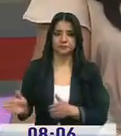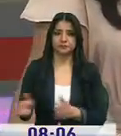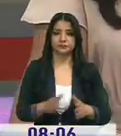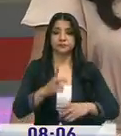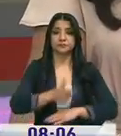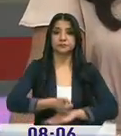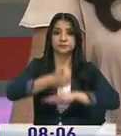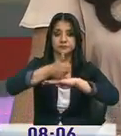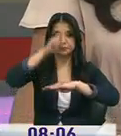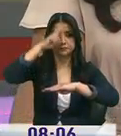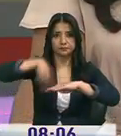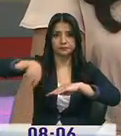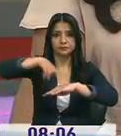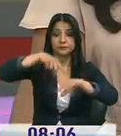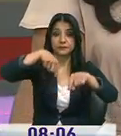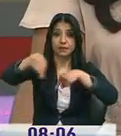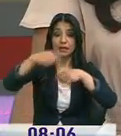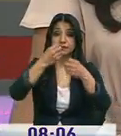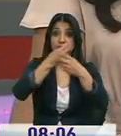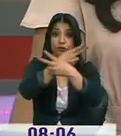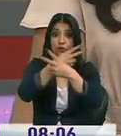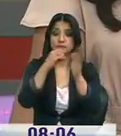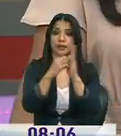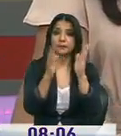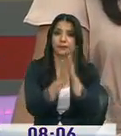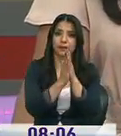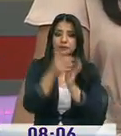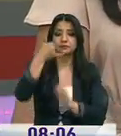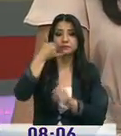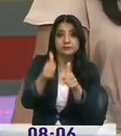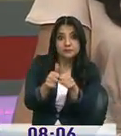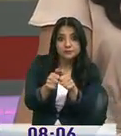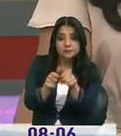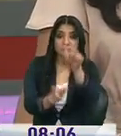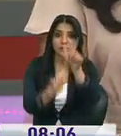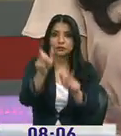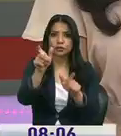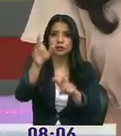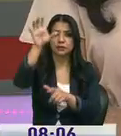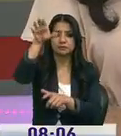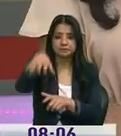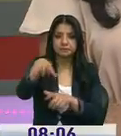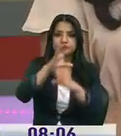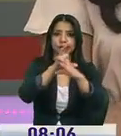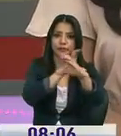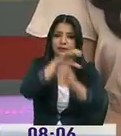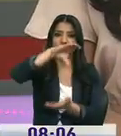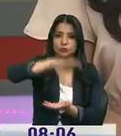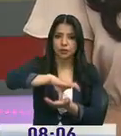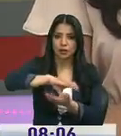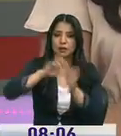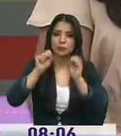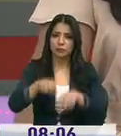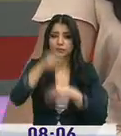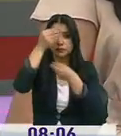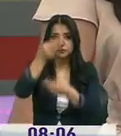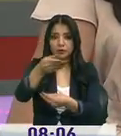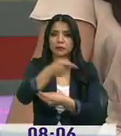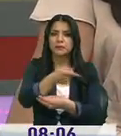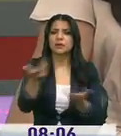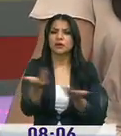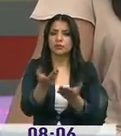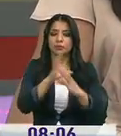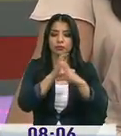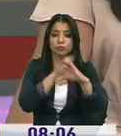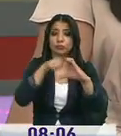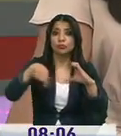nacional de tránsito habilitó una aplicación para que los usuarios de transporte inter intraprovincial puedan conocer el estado de la unidad en